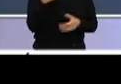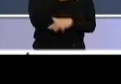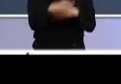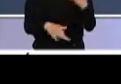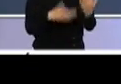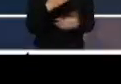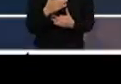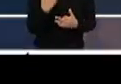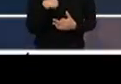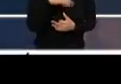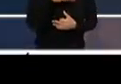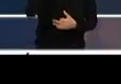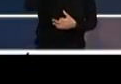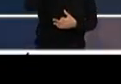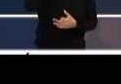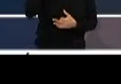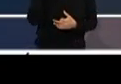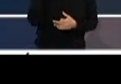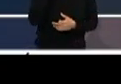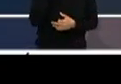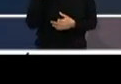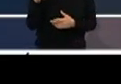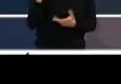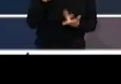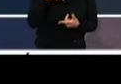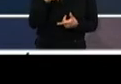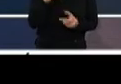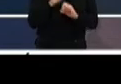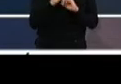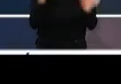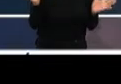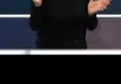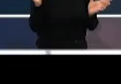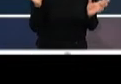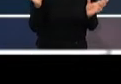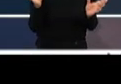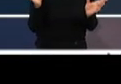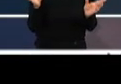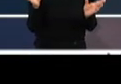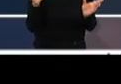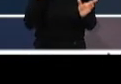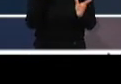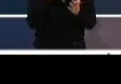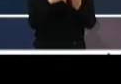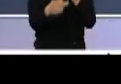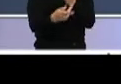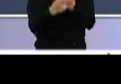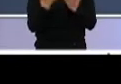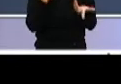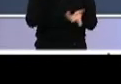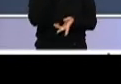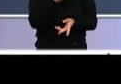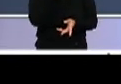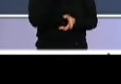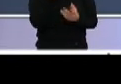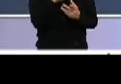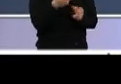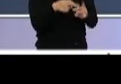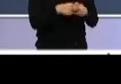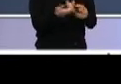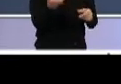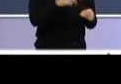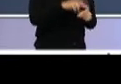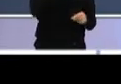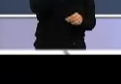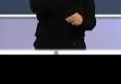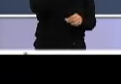todo nosotros, pensando de la mejor manera. Pero bueno, por supuesto, era un proyecto que se estaba piloteando, comenzó en el hospital de